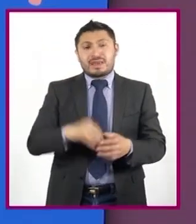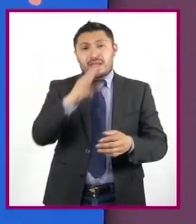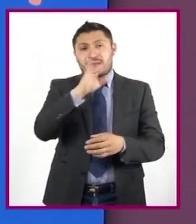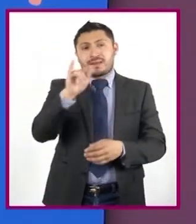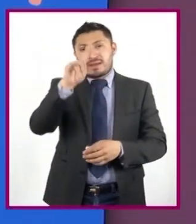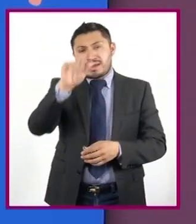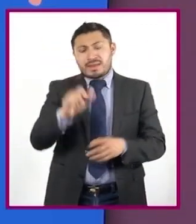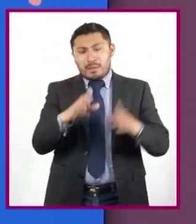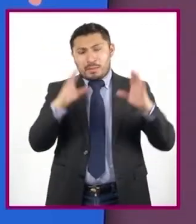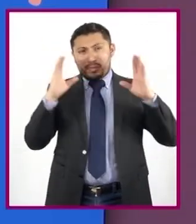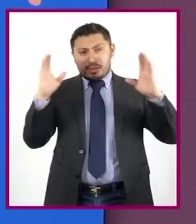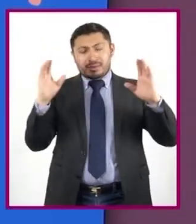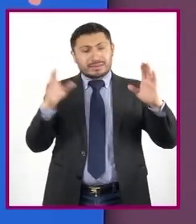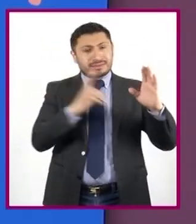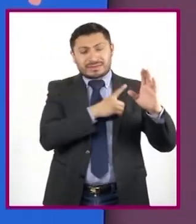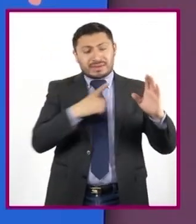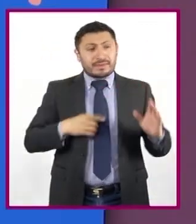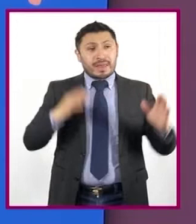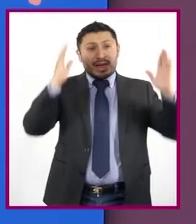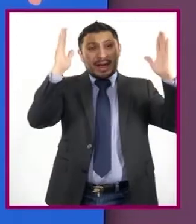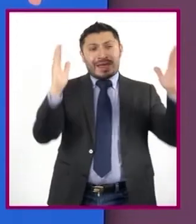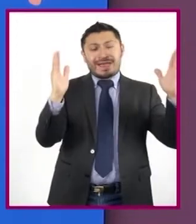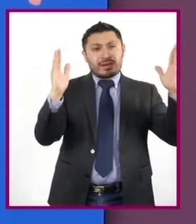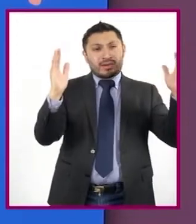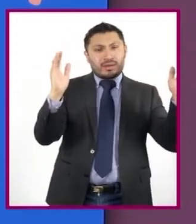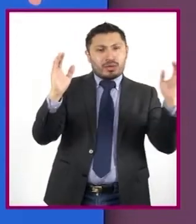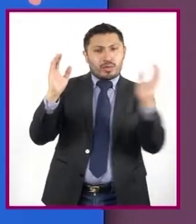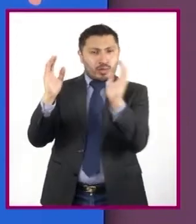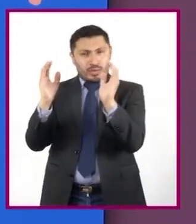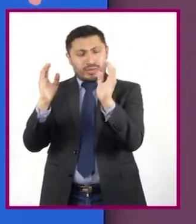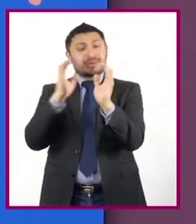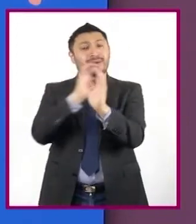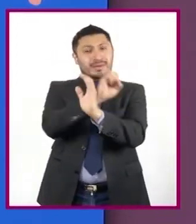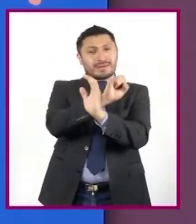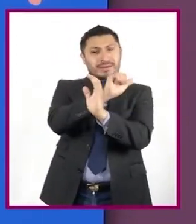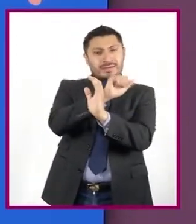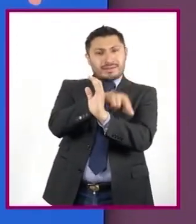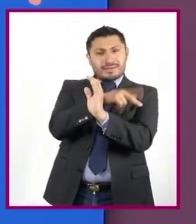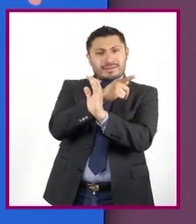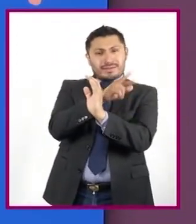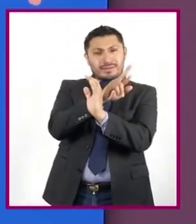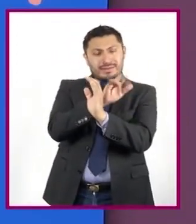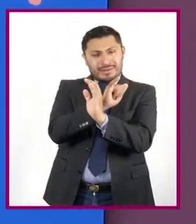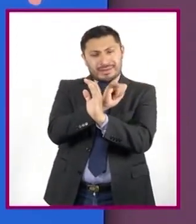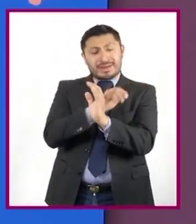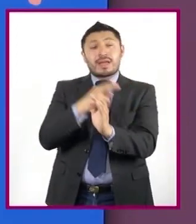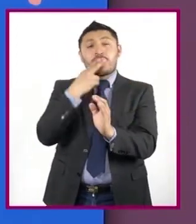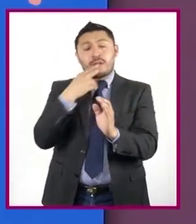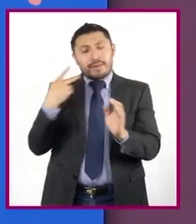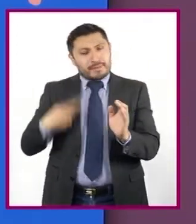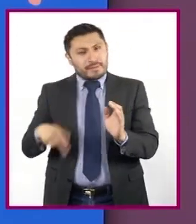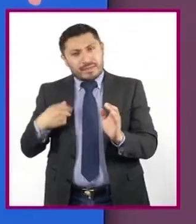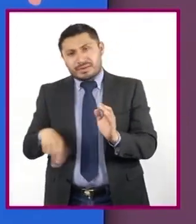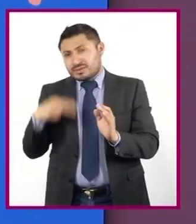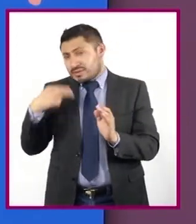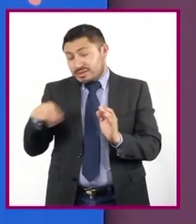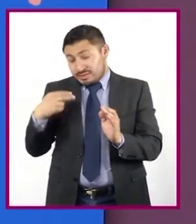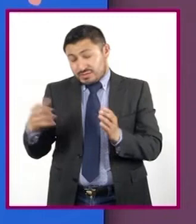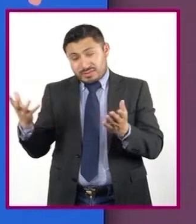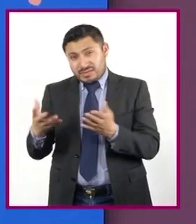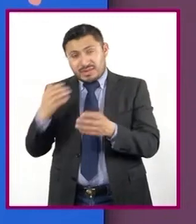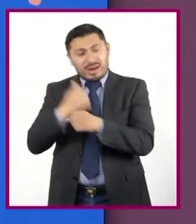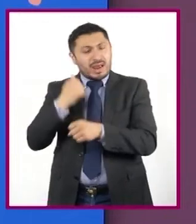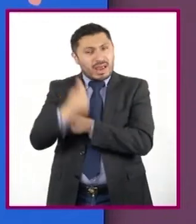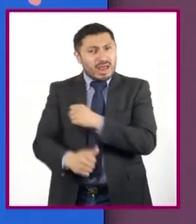se debe colocar afuera del texto, utilizando una sangría, anotando los autores, el año en que se